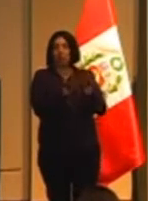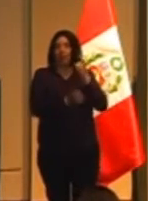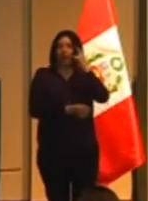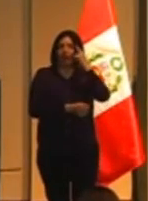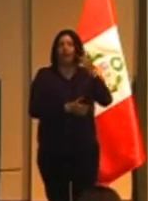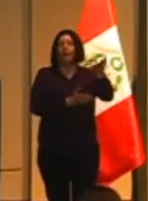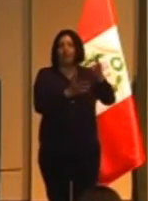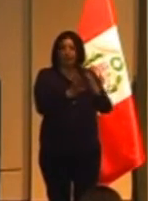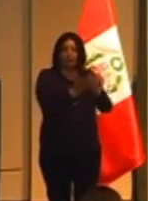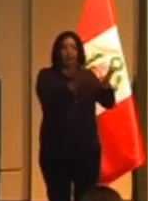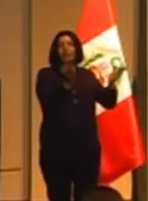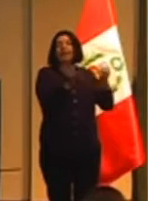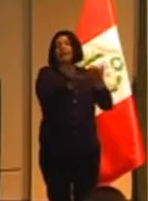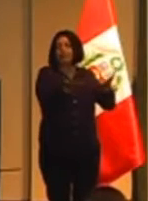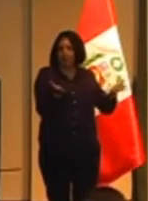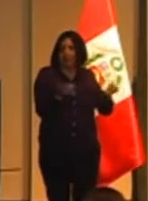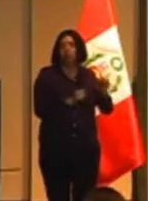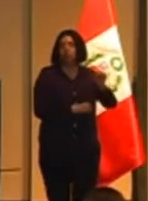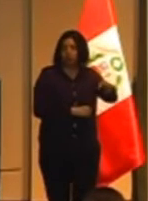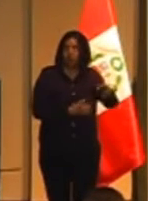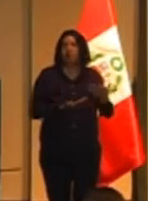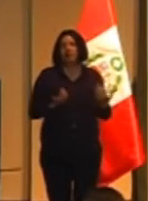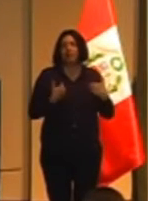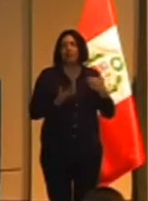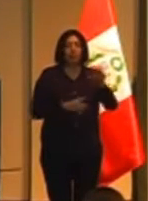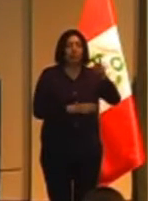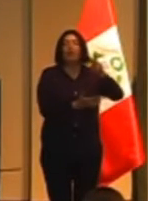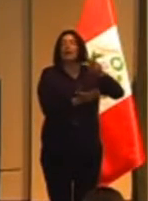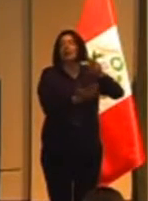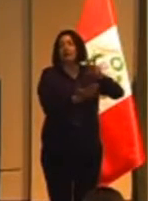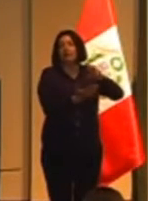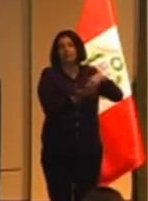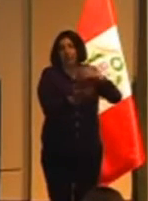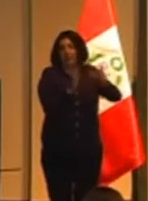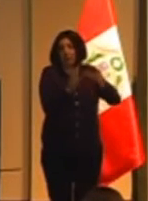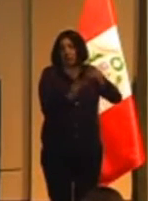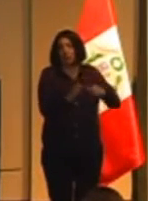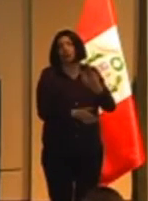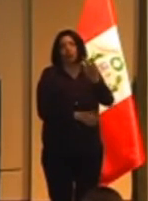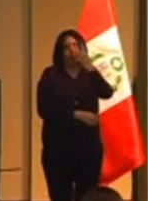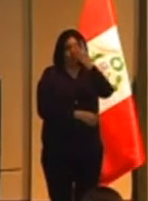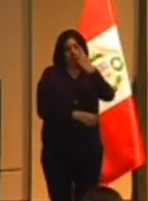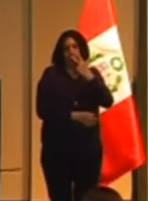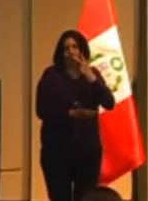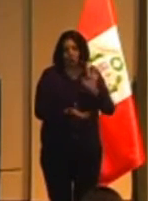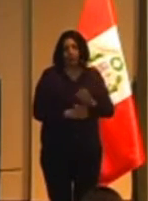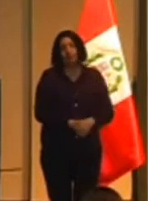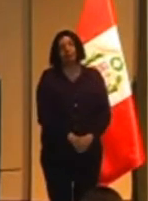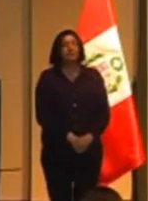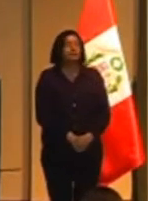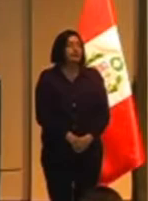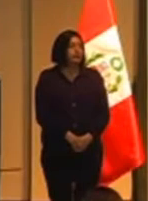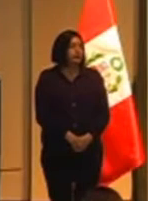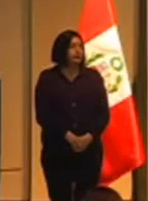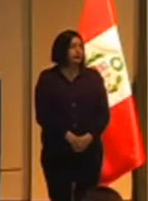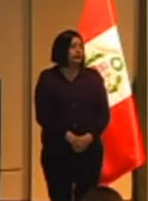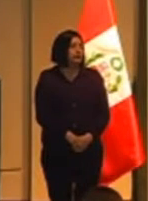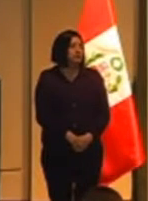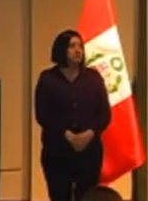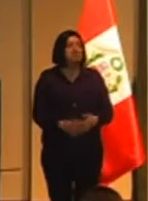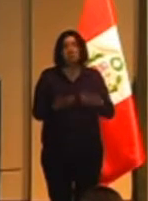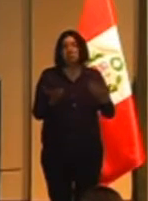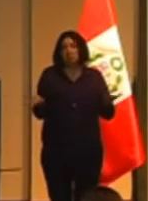creado elementos que tienen que ver con lectura para personas con discapacidad visual. Cosas